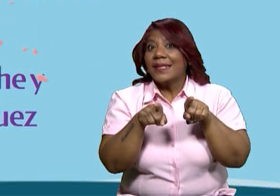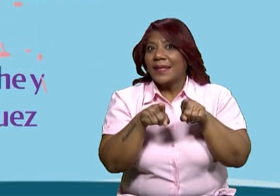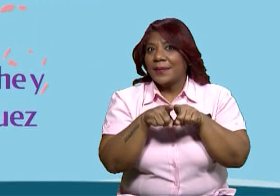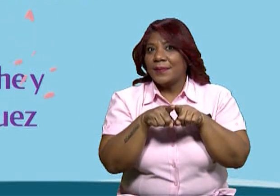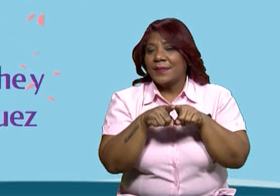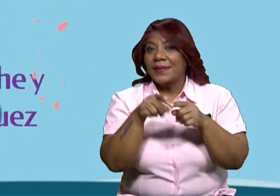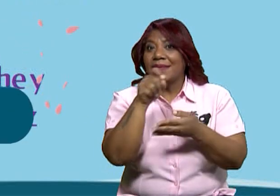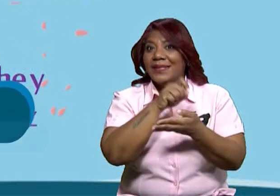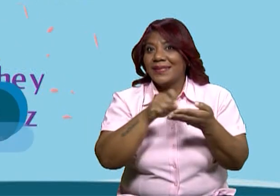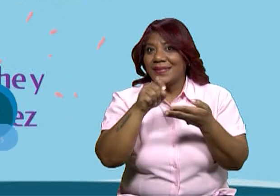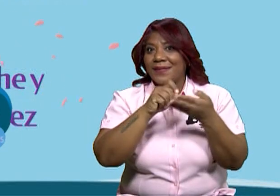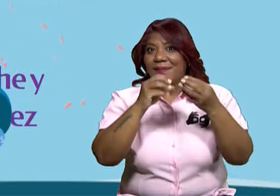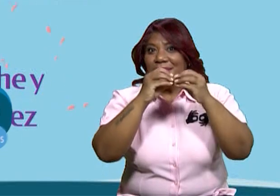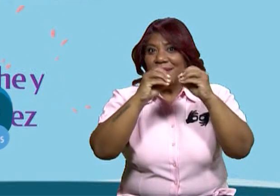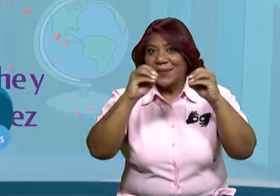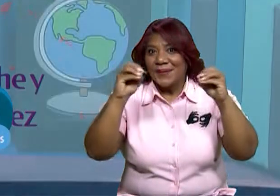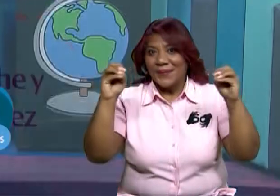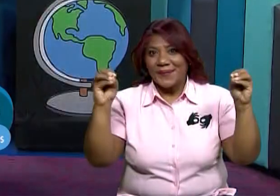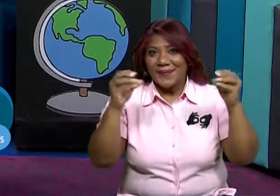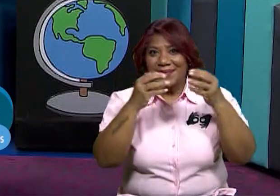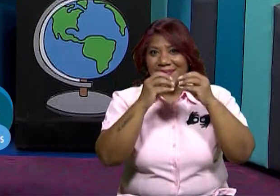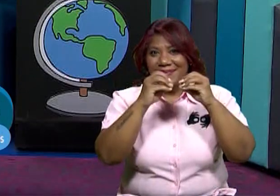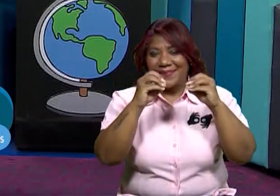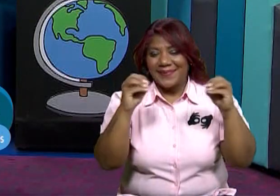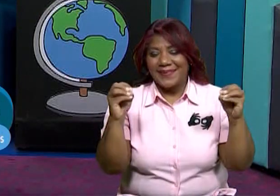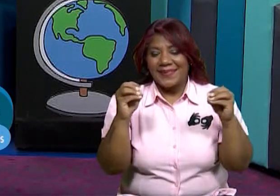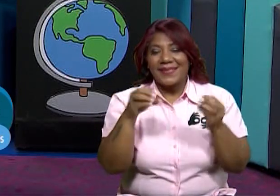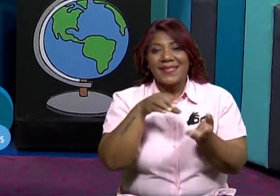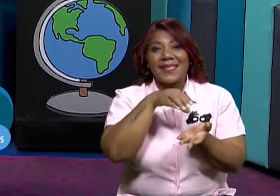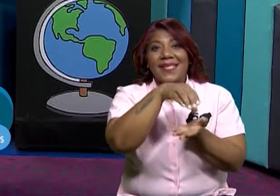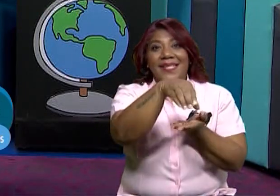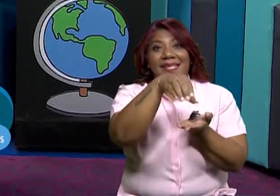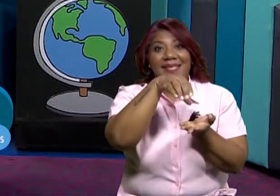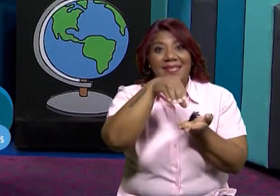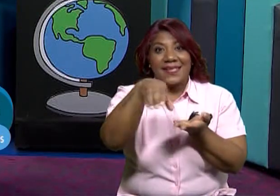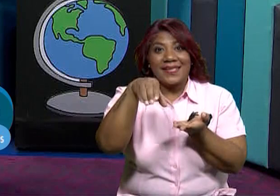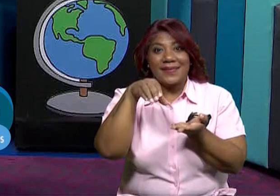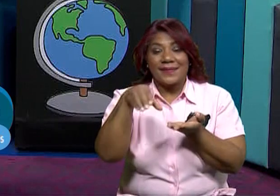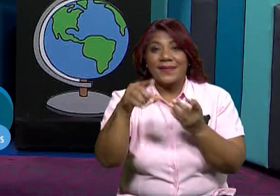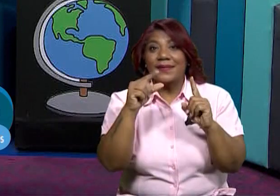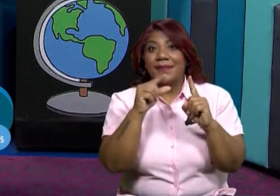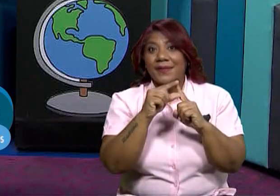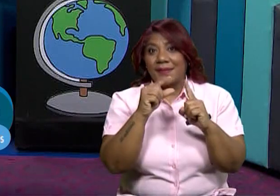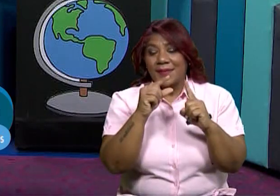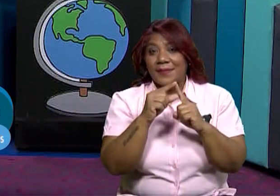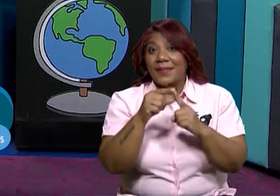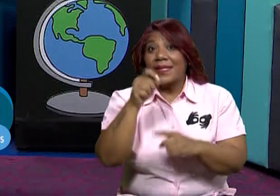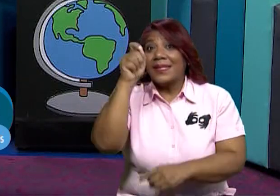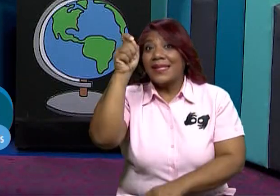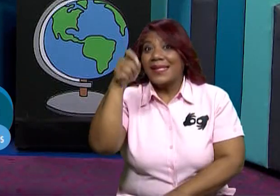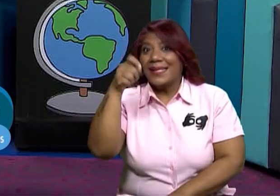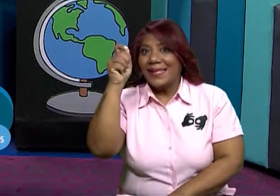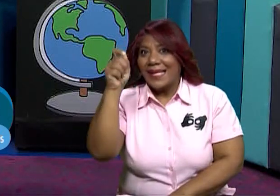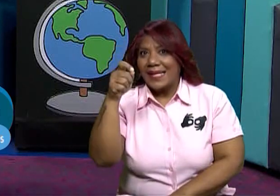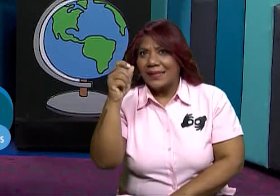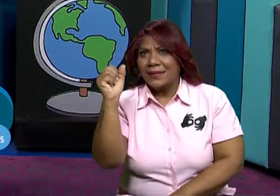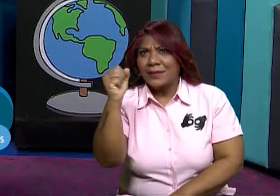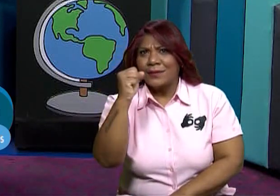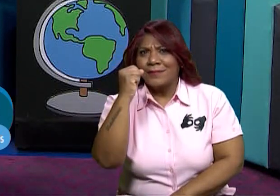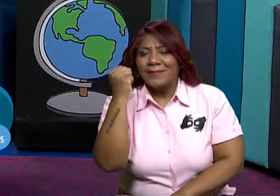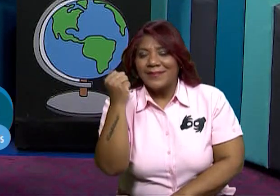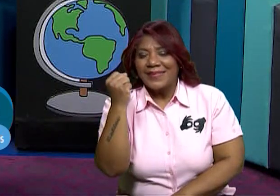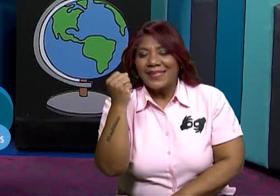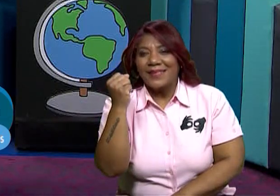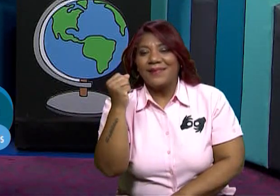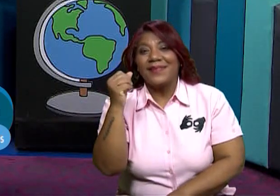las oraciones. Recuerdan que la clasificación de las palabras son palabras graves, agudas, esdrújulas